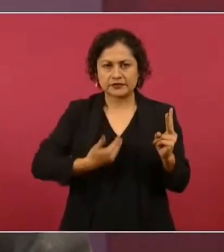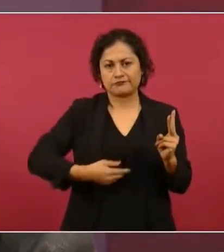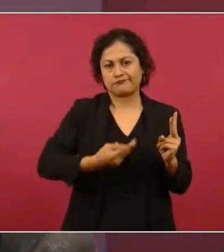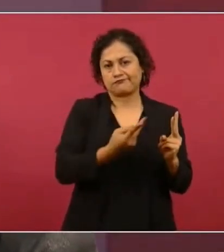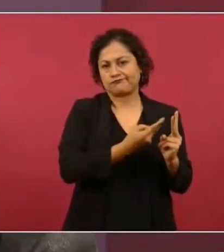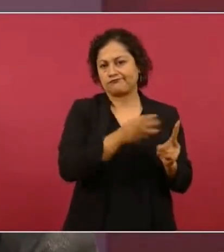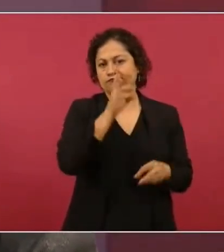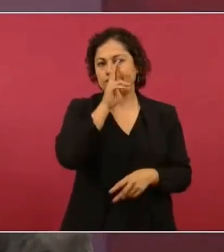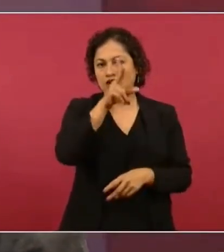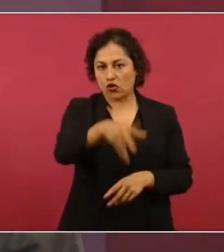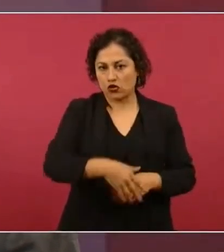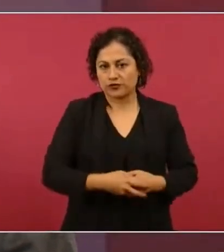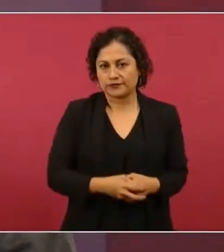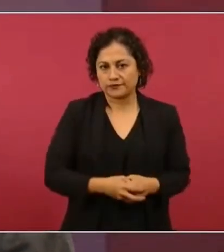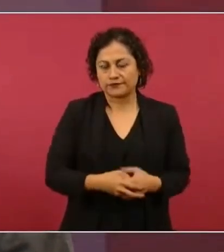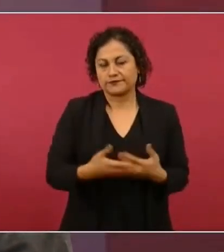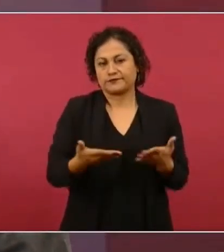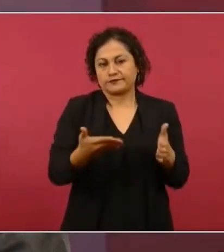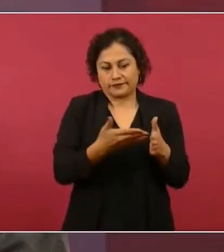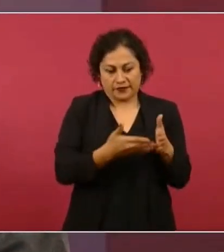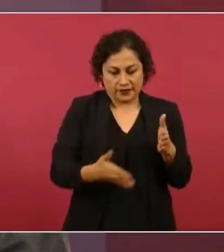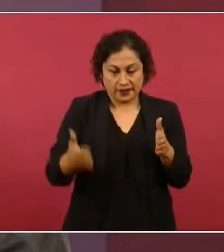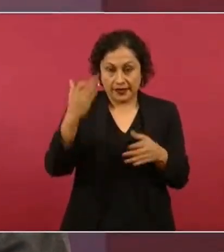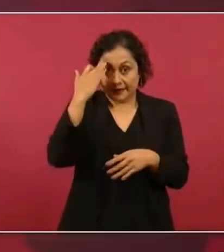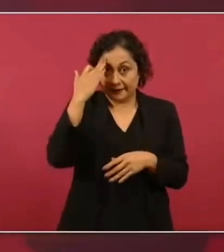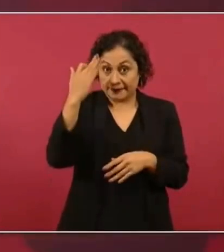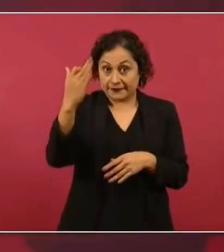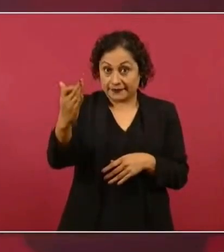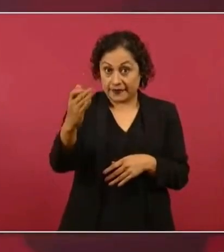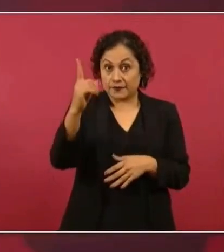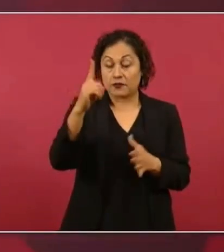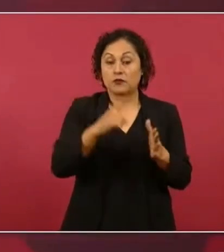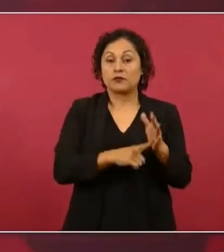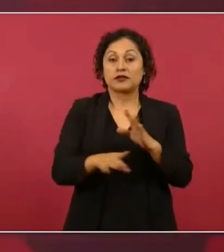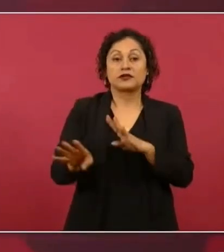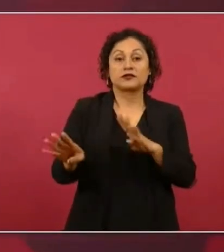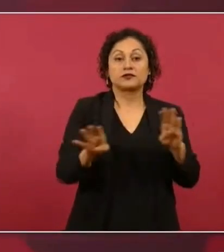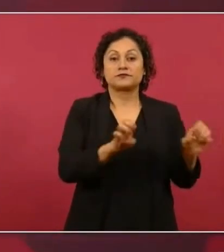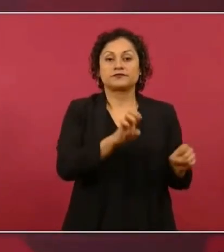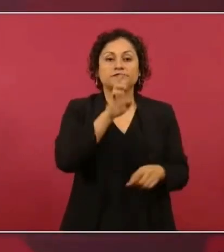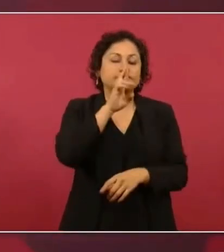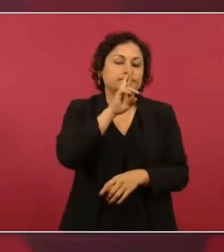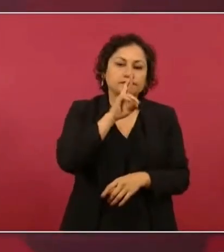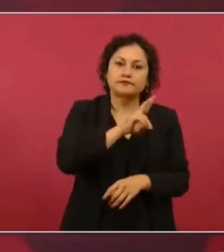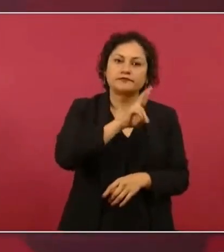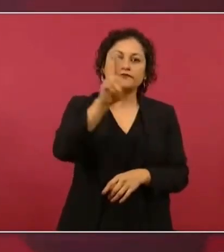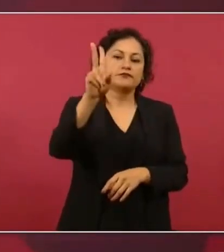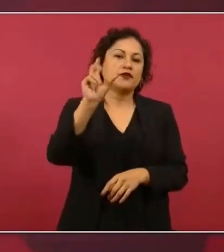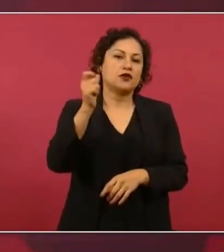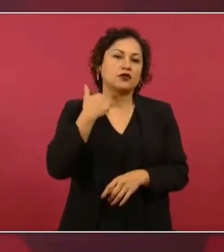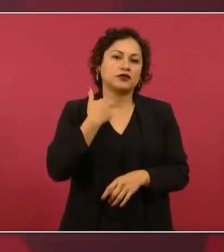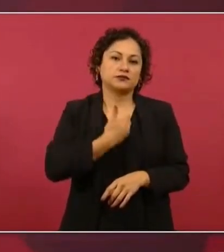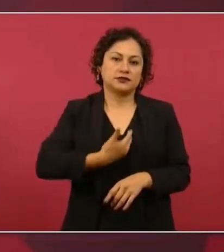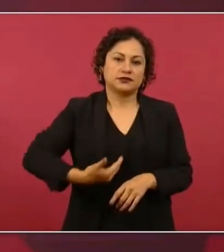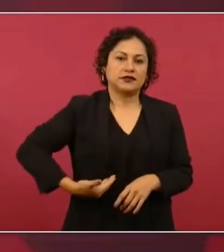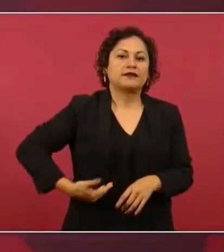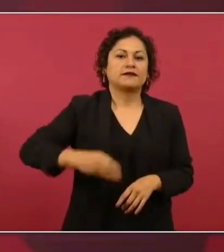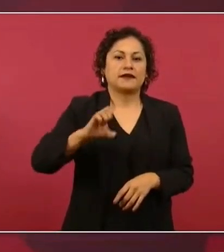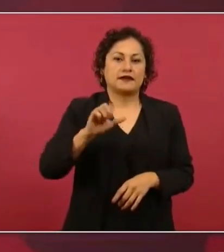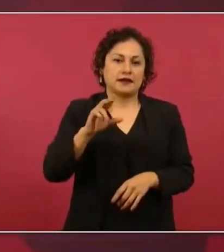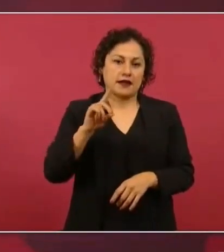Claro, en el siglo XX el mejor presidente, el general Lázaro Cárdenas, que por cierto aprovecho para invitar